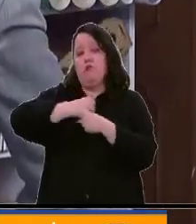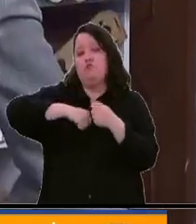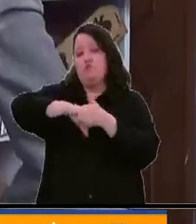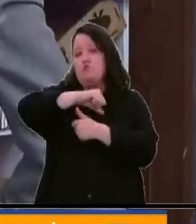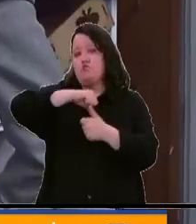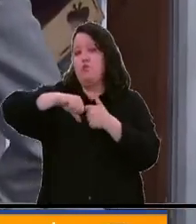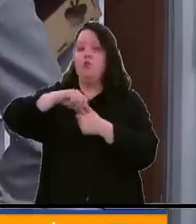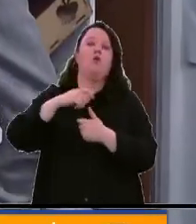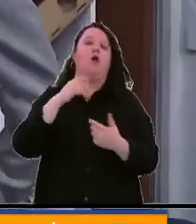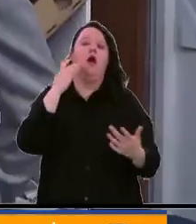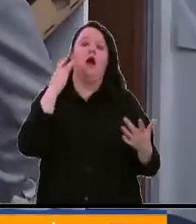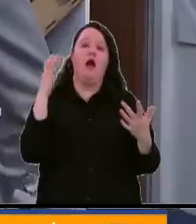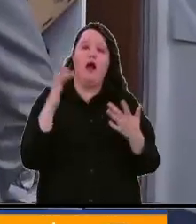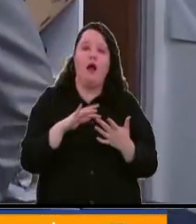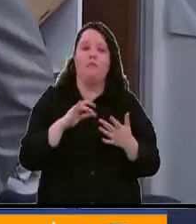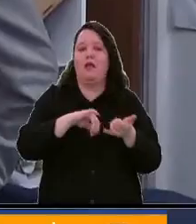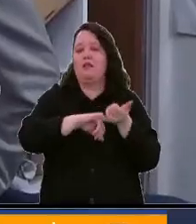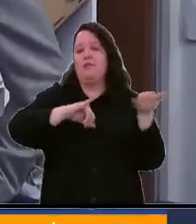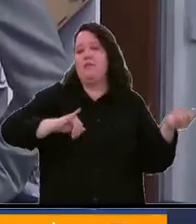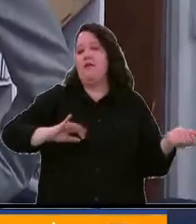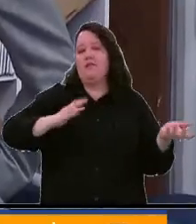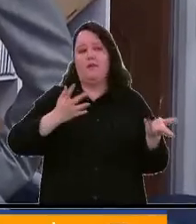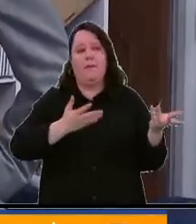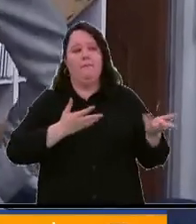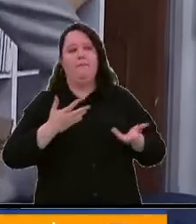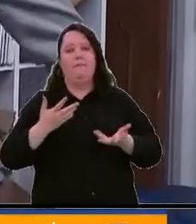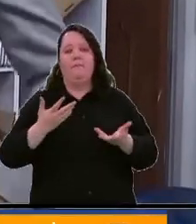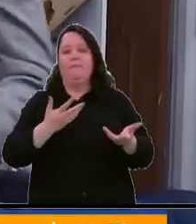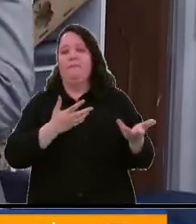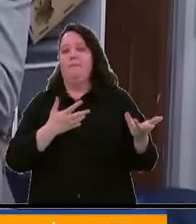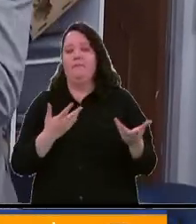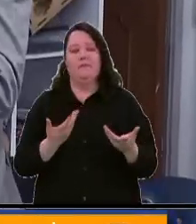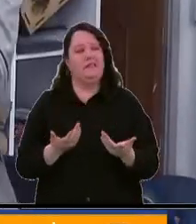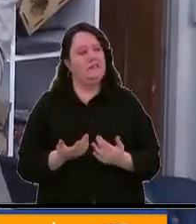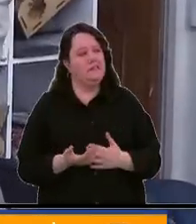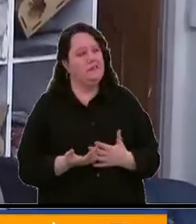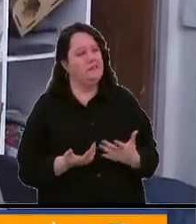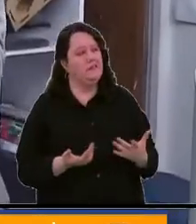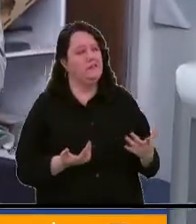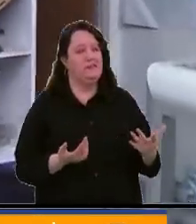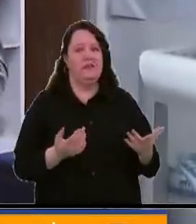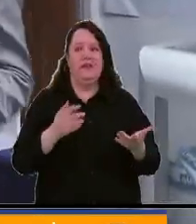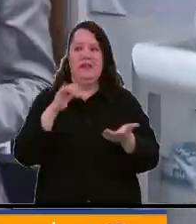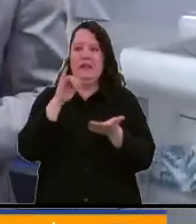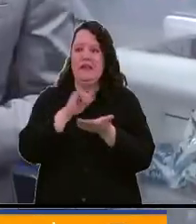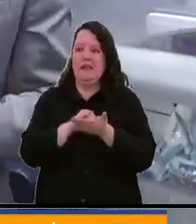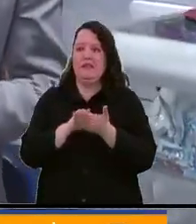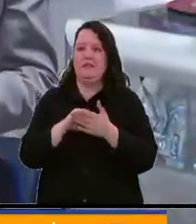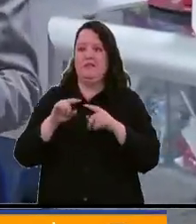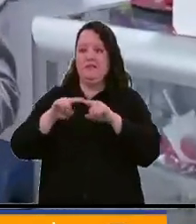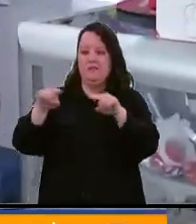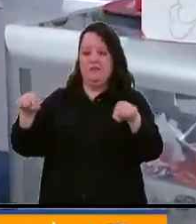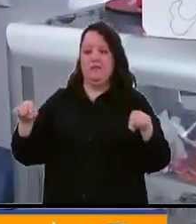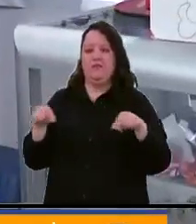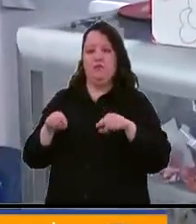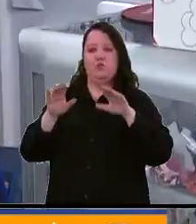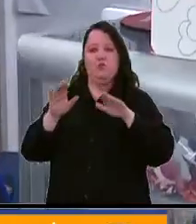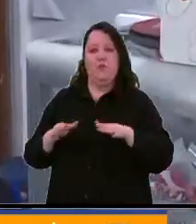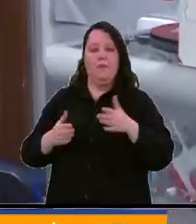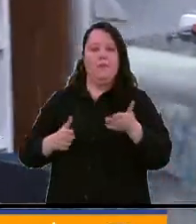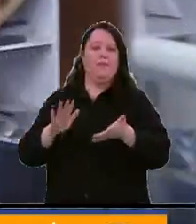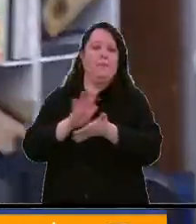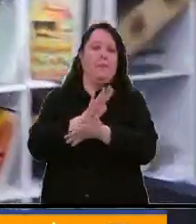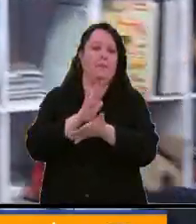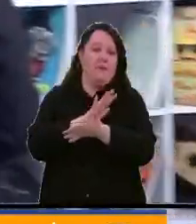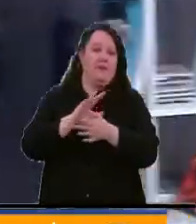tiene un ingreso porque es independiente. Increíble, es la posición, lo que han dicho aquí los propietarios de esta papelería en la